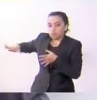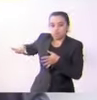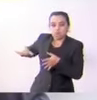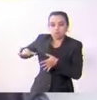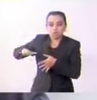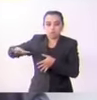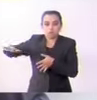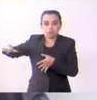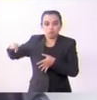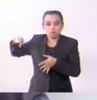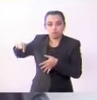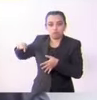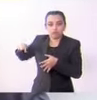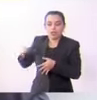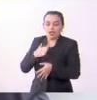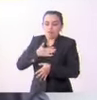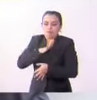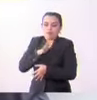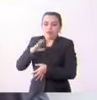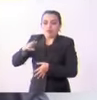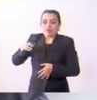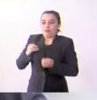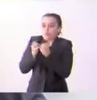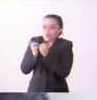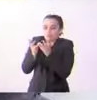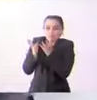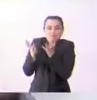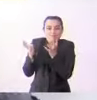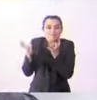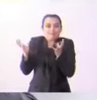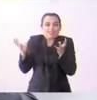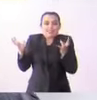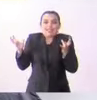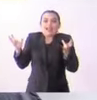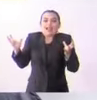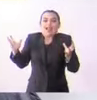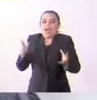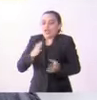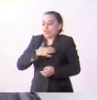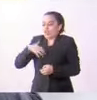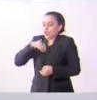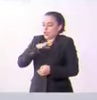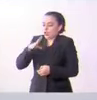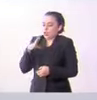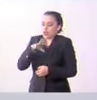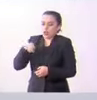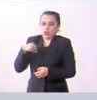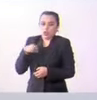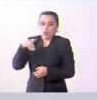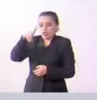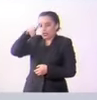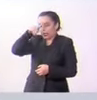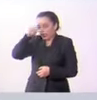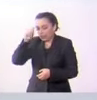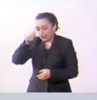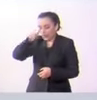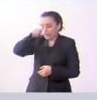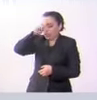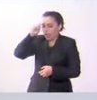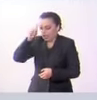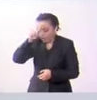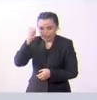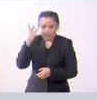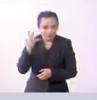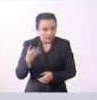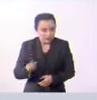Pertenecía a una inmensa familia, cuyos miembros debían ganarse el sustento por sí mismos con la diaria tarea prolongada